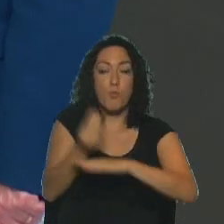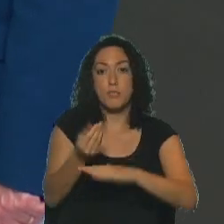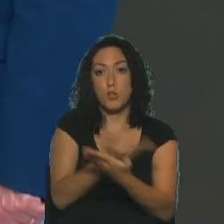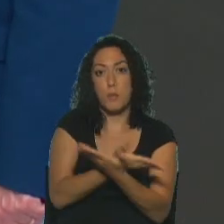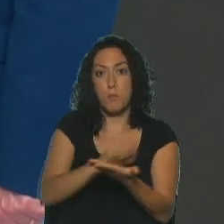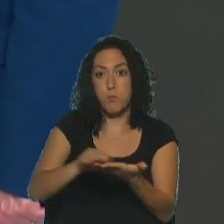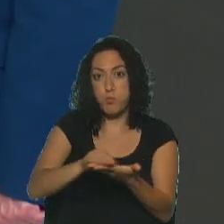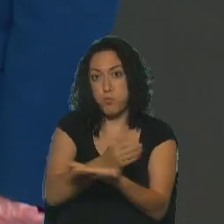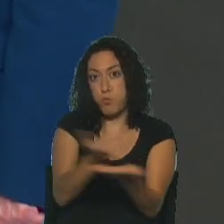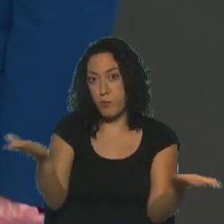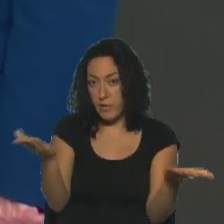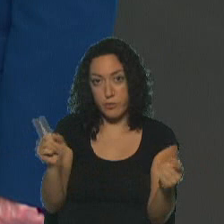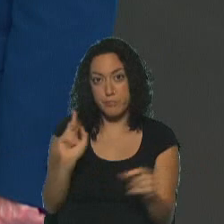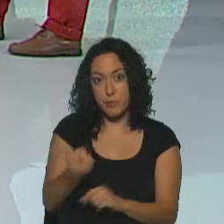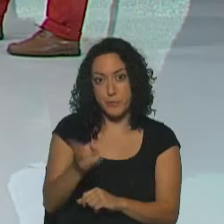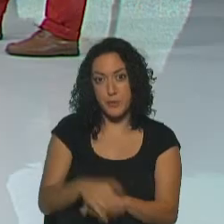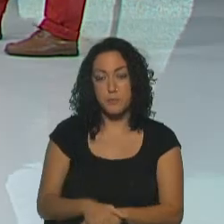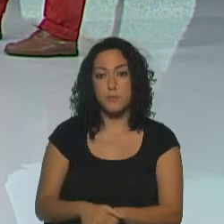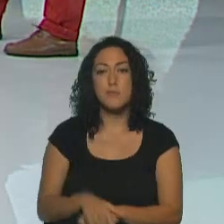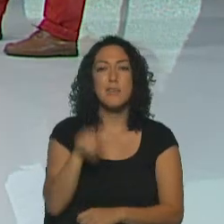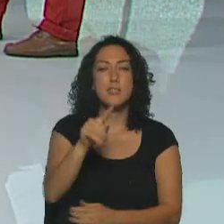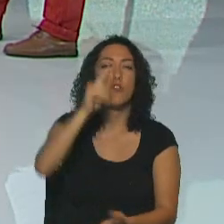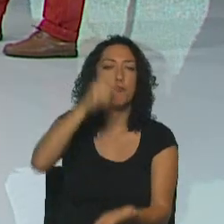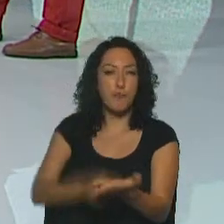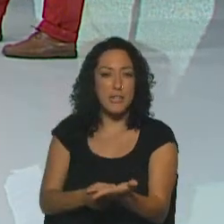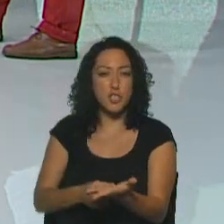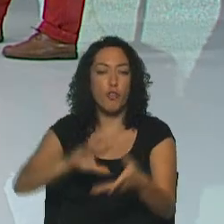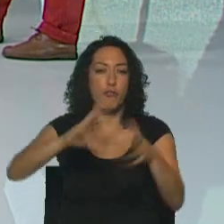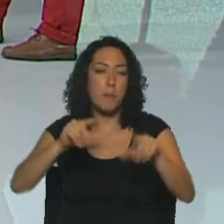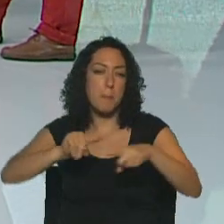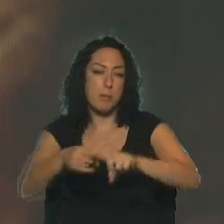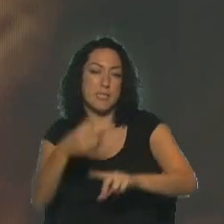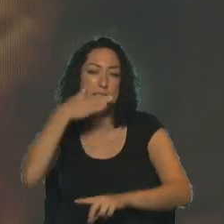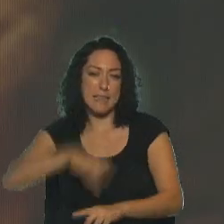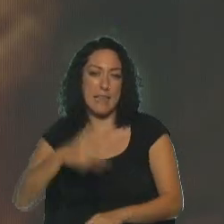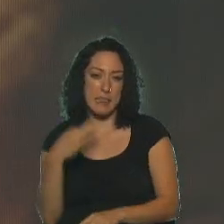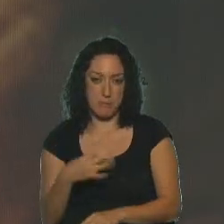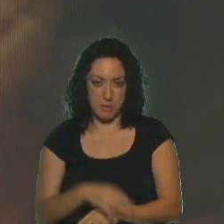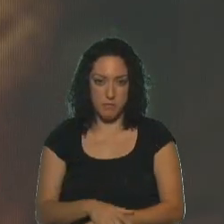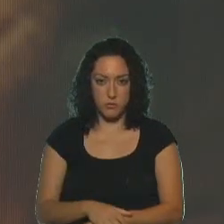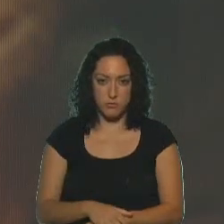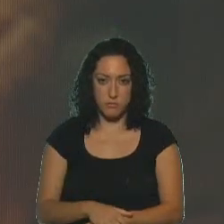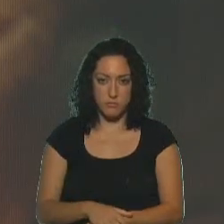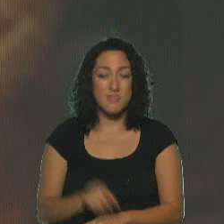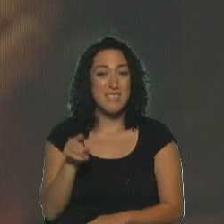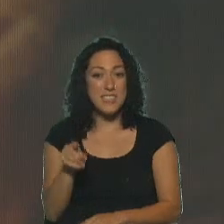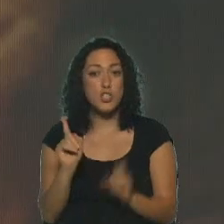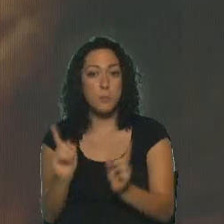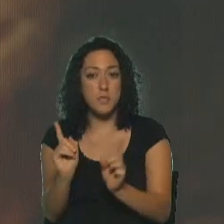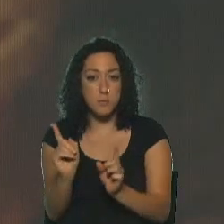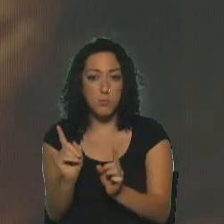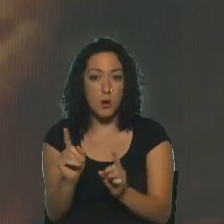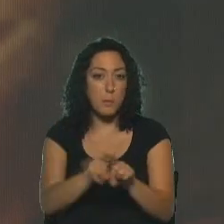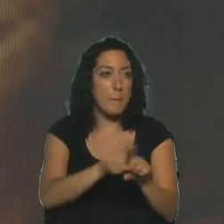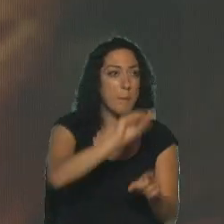pregunte, Néstor, en clave política, me parece que es un fallo que hay que entenderlo en clave política. ¿Se puede comparar esto con lo que pasó